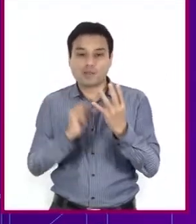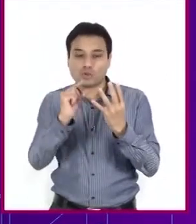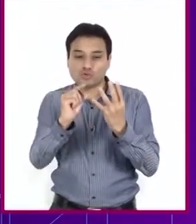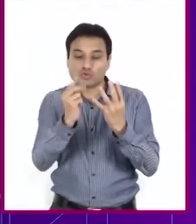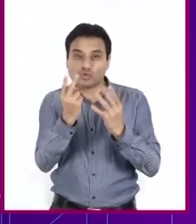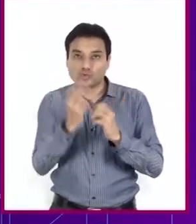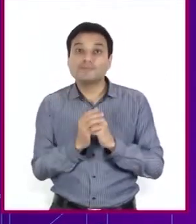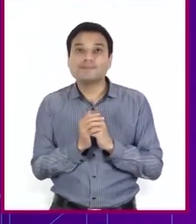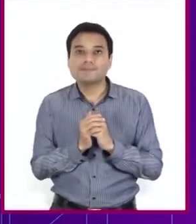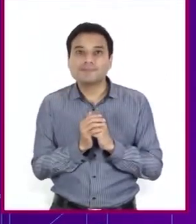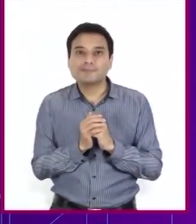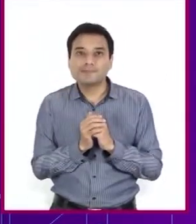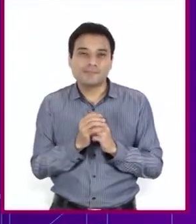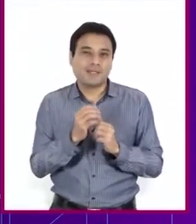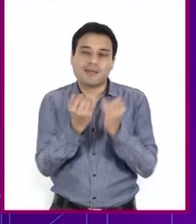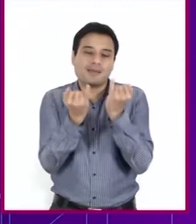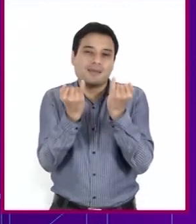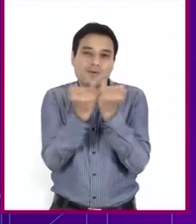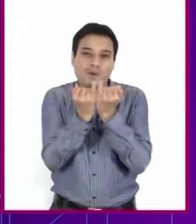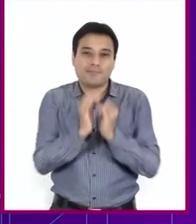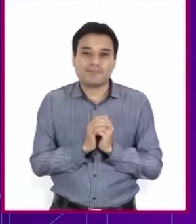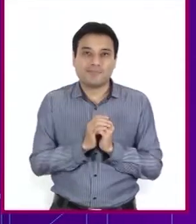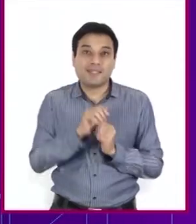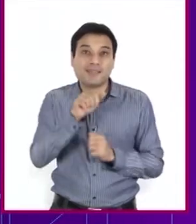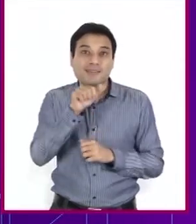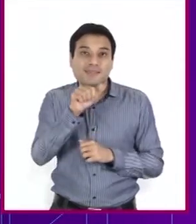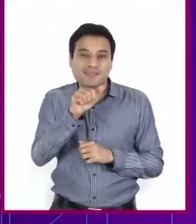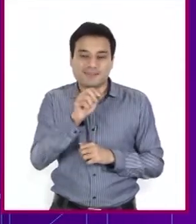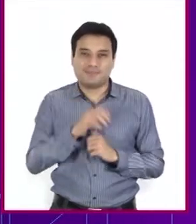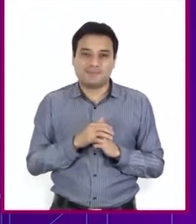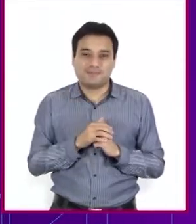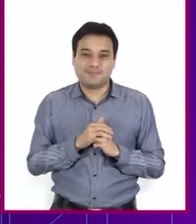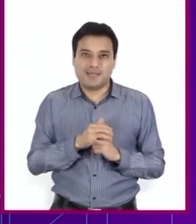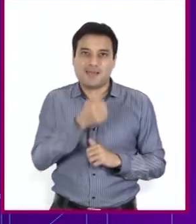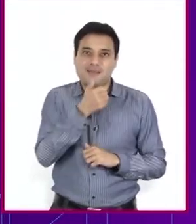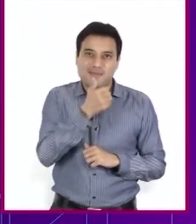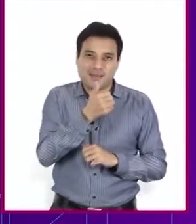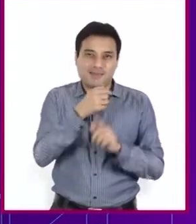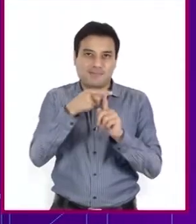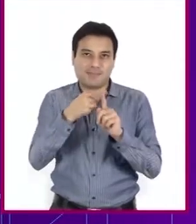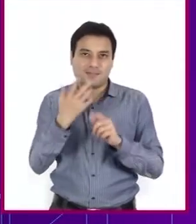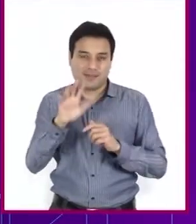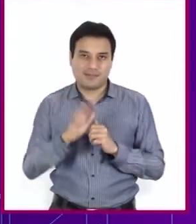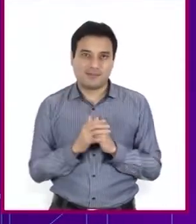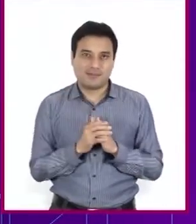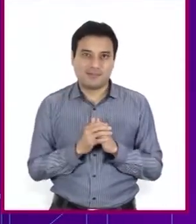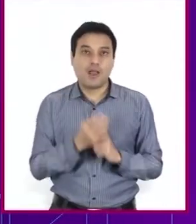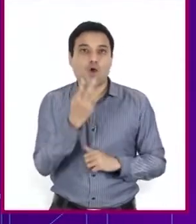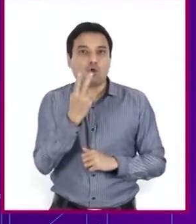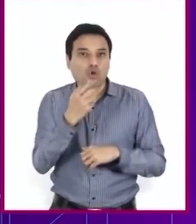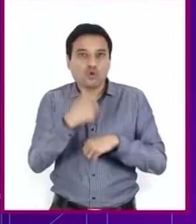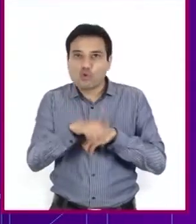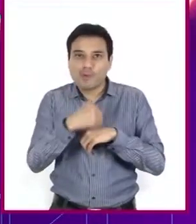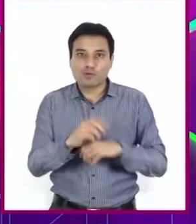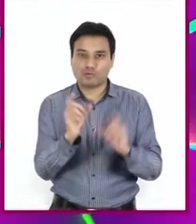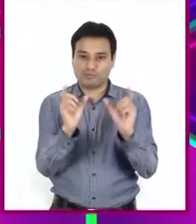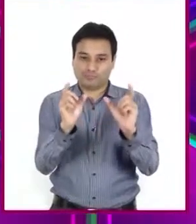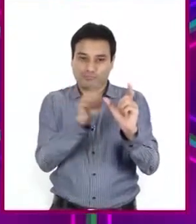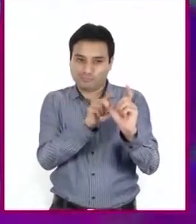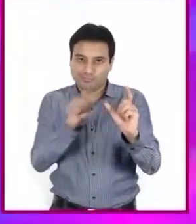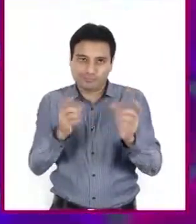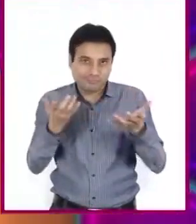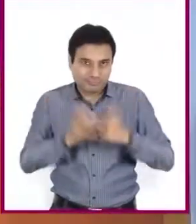igual a 16, que es igual a 6 más 10. Dos números triangulares